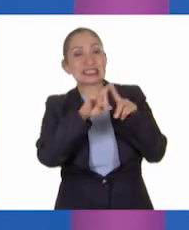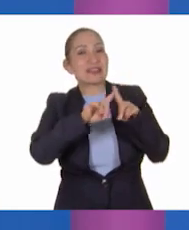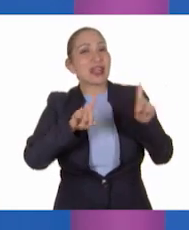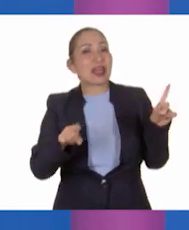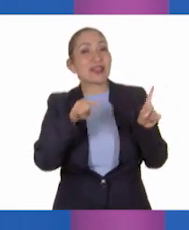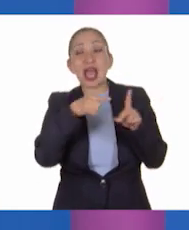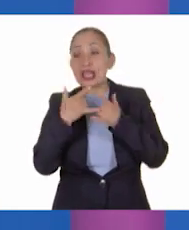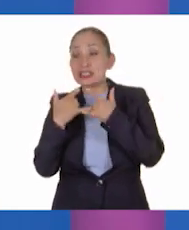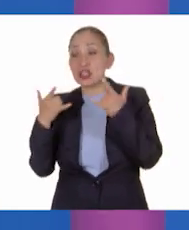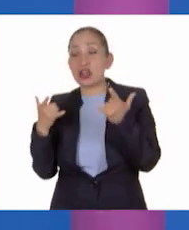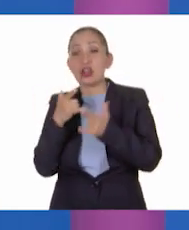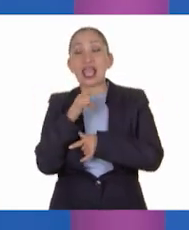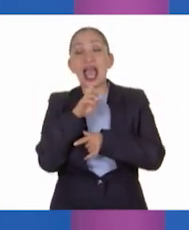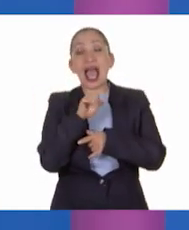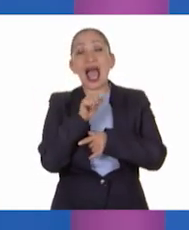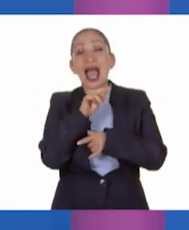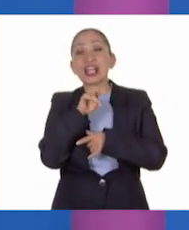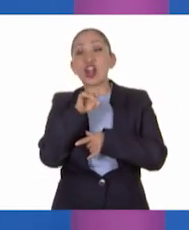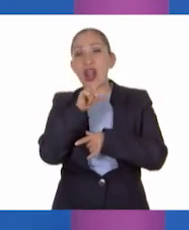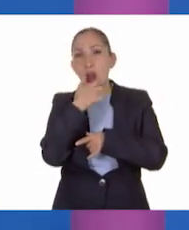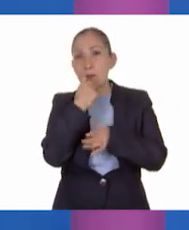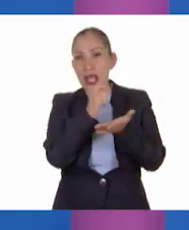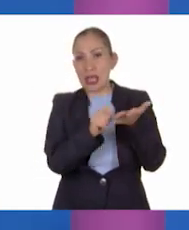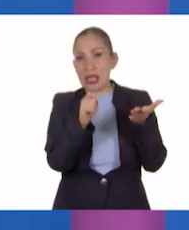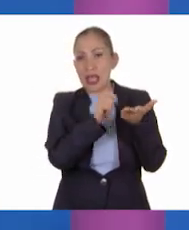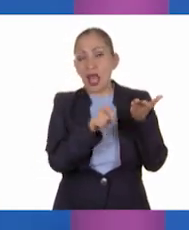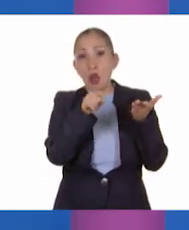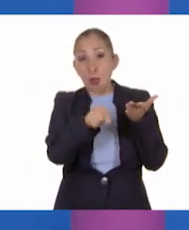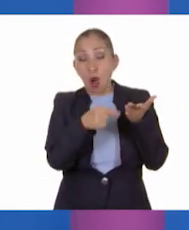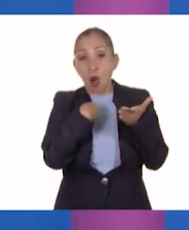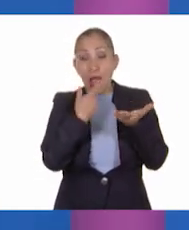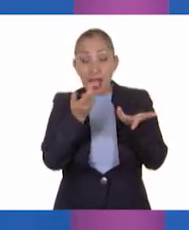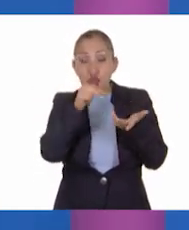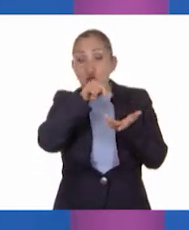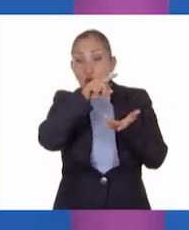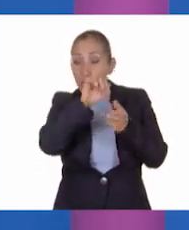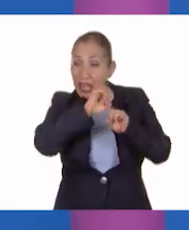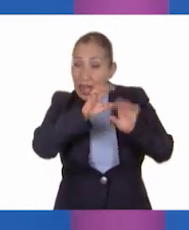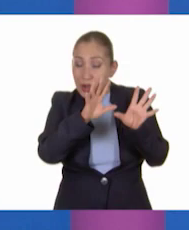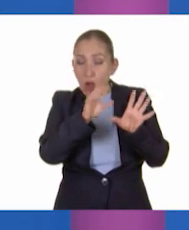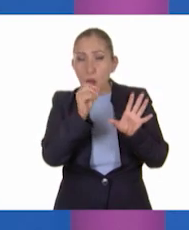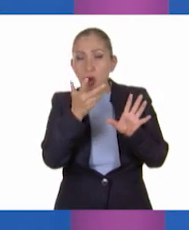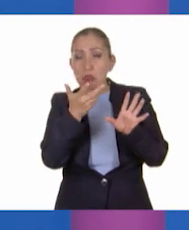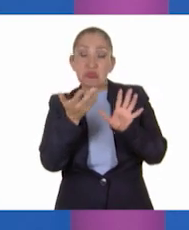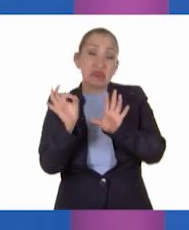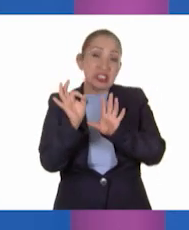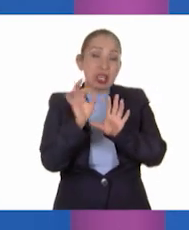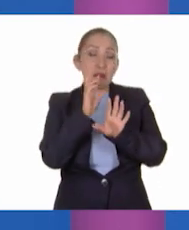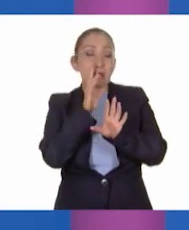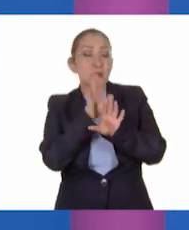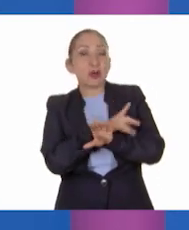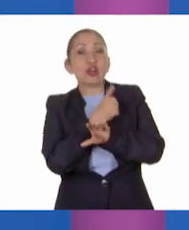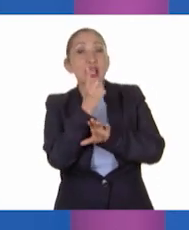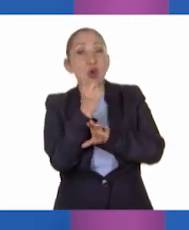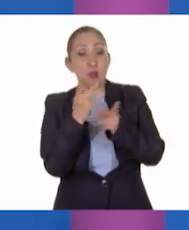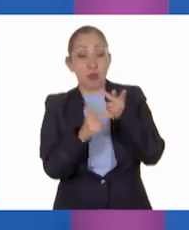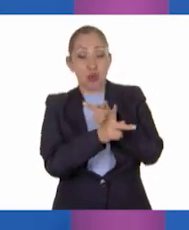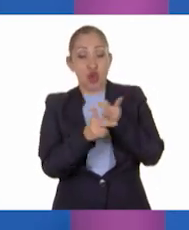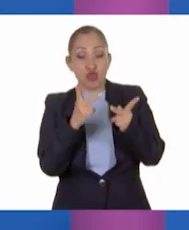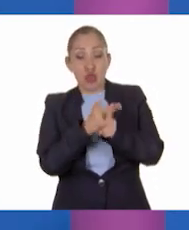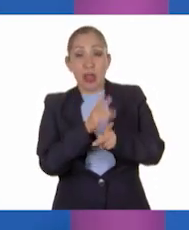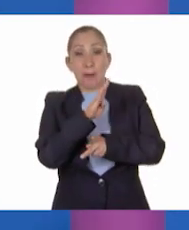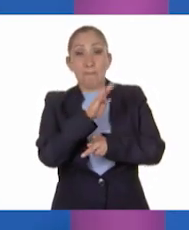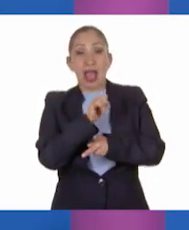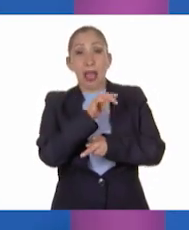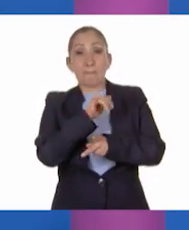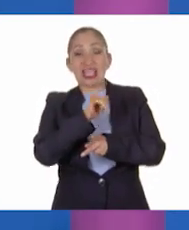es que en el cuento de Arreola no hay nudo explícito como tal. Un posible nudo implícito sería la razón por la que un producto como el